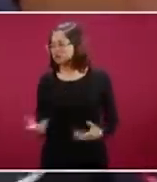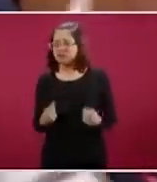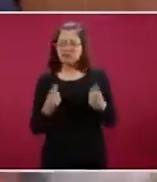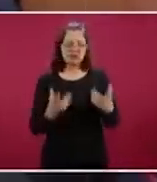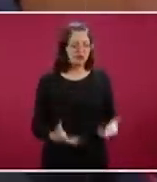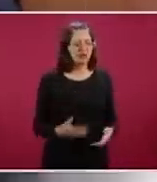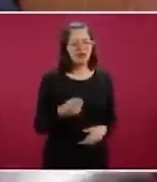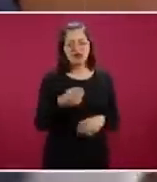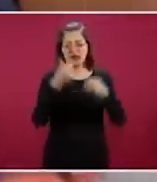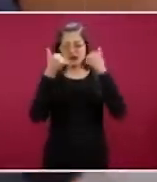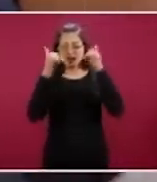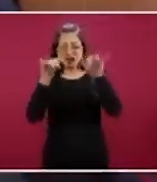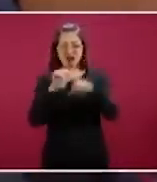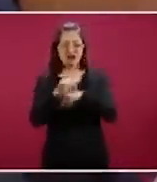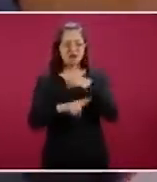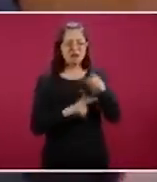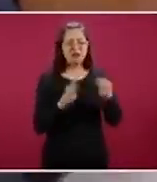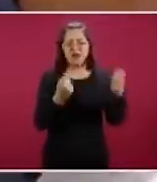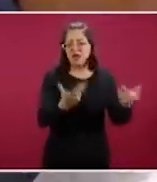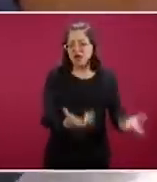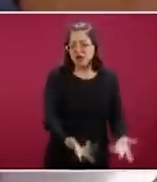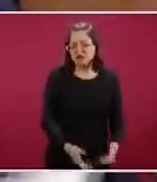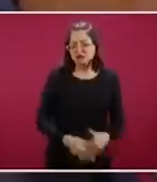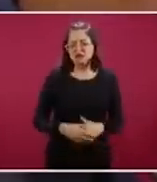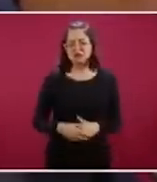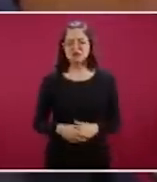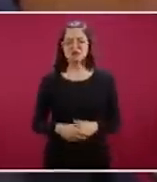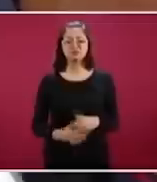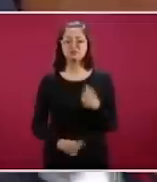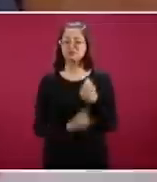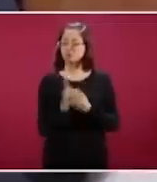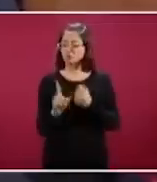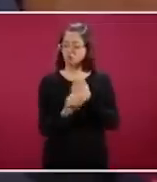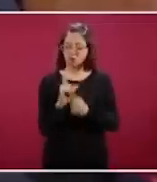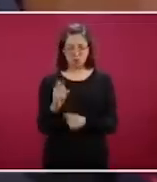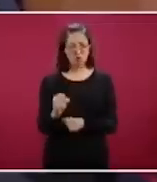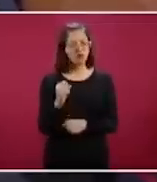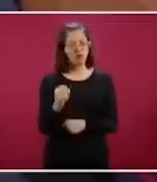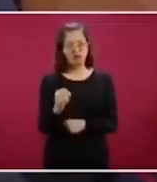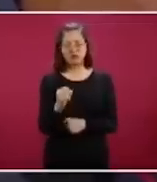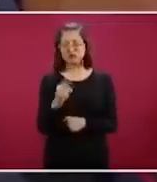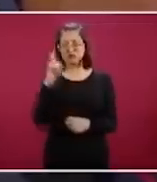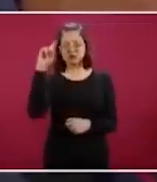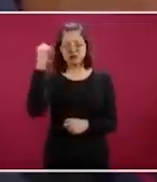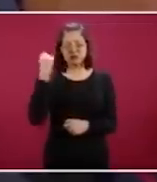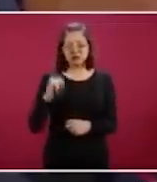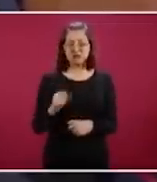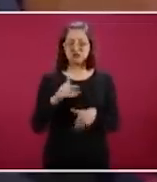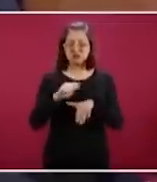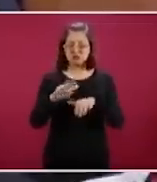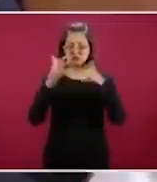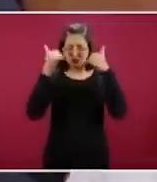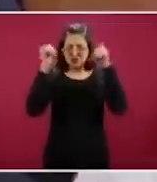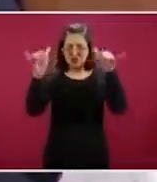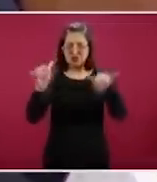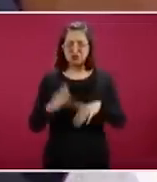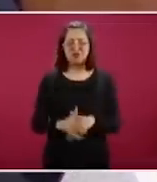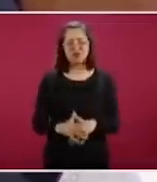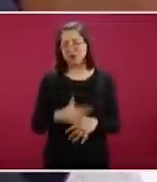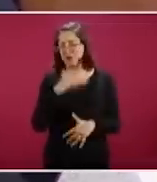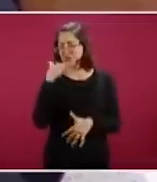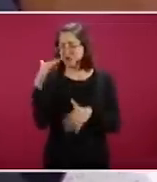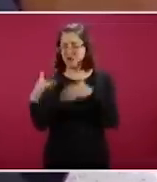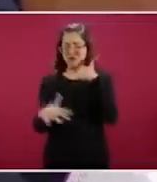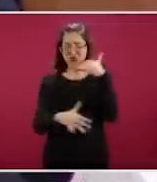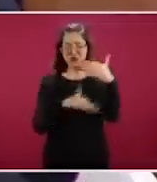está para… ¿qué van a hacer con él? Es un problema muy fuerte que se está dando en Sinaloa en cuestión de la ganadería. Es una